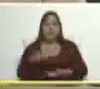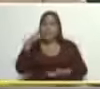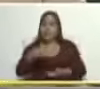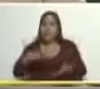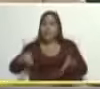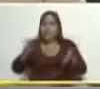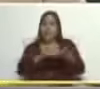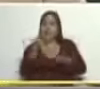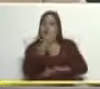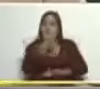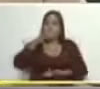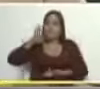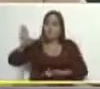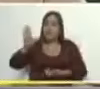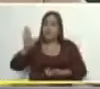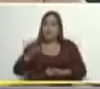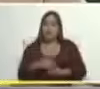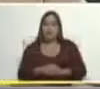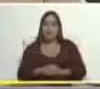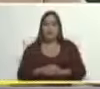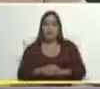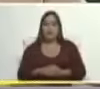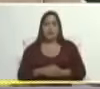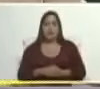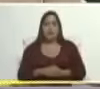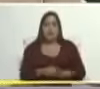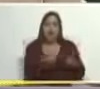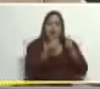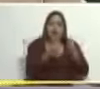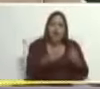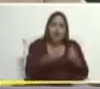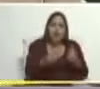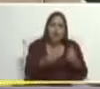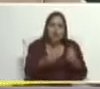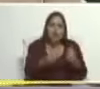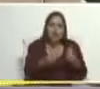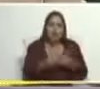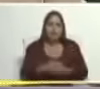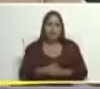volvernos a comprometer con la organización.